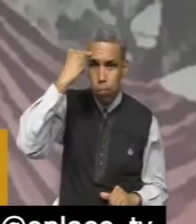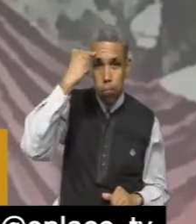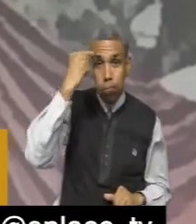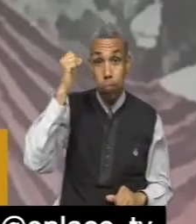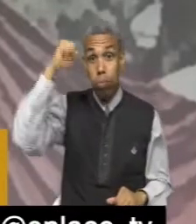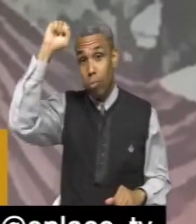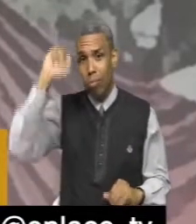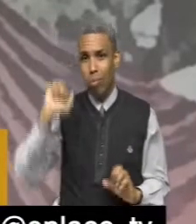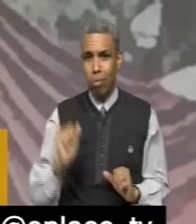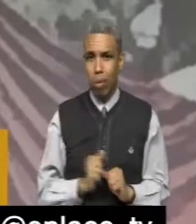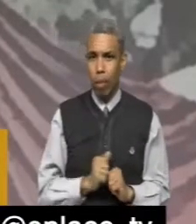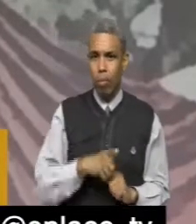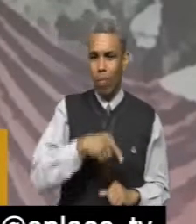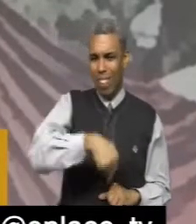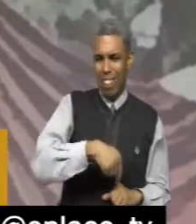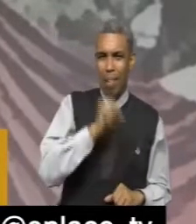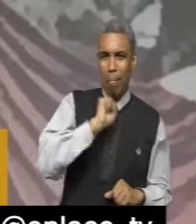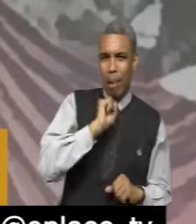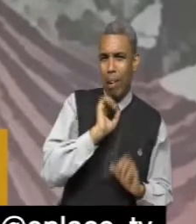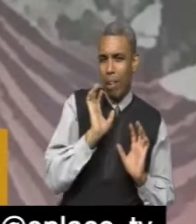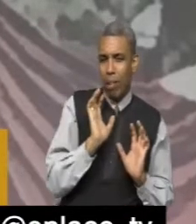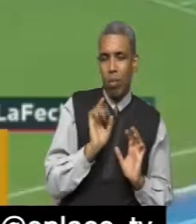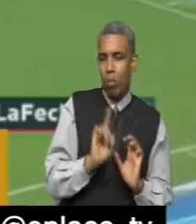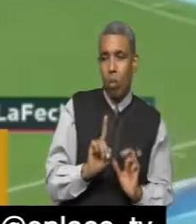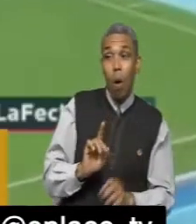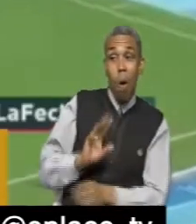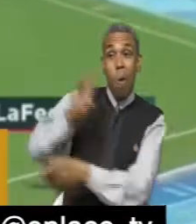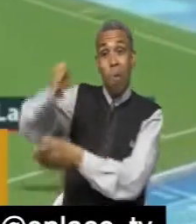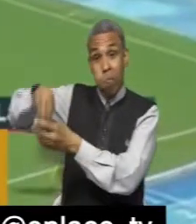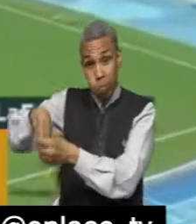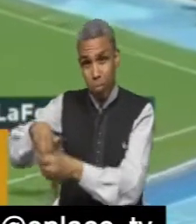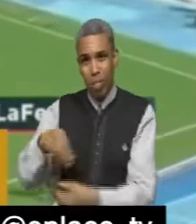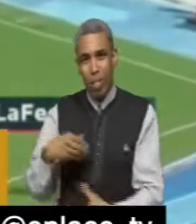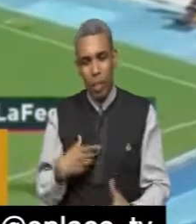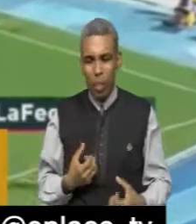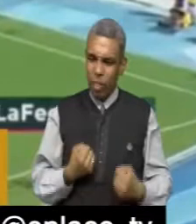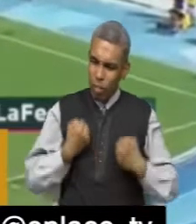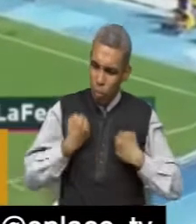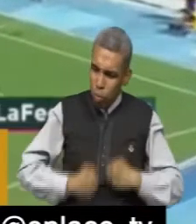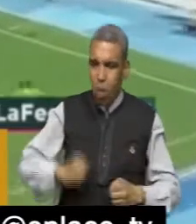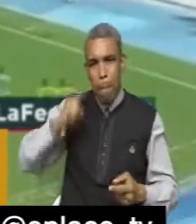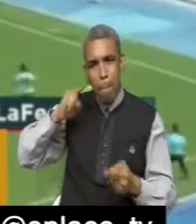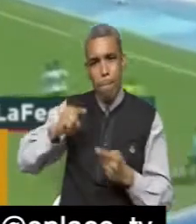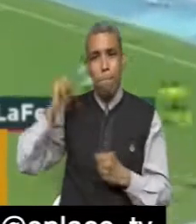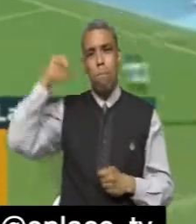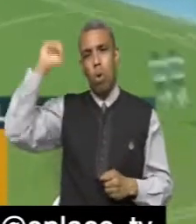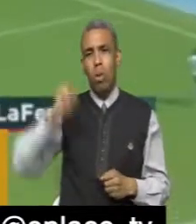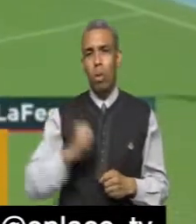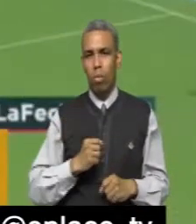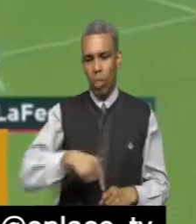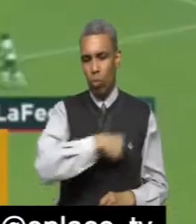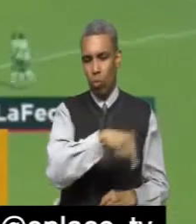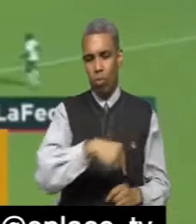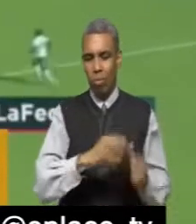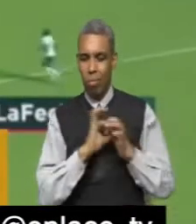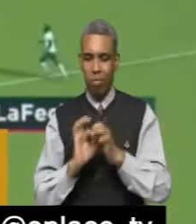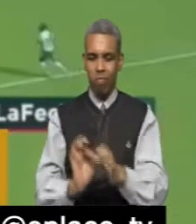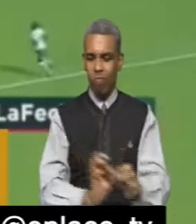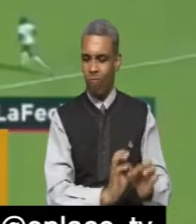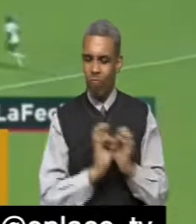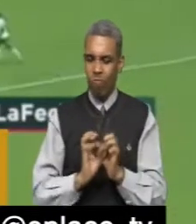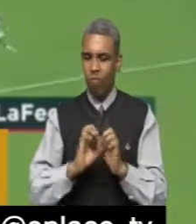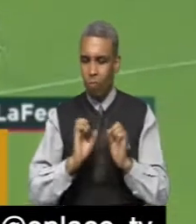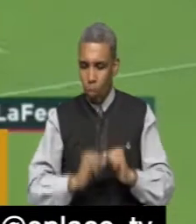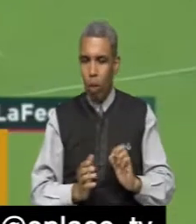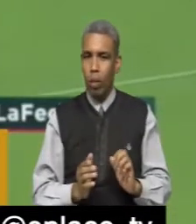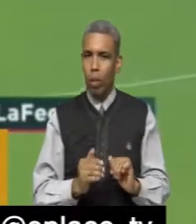fuera de Barranca. Y no, sabemos que siendo un equipo unido, que rememos todos en la misma